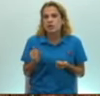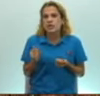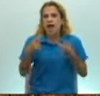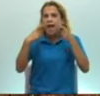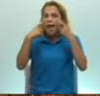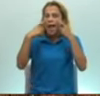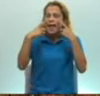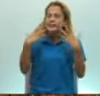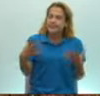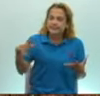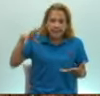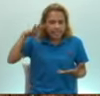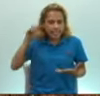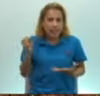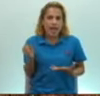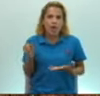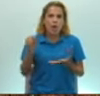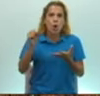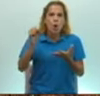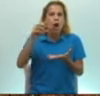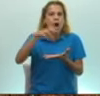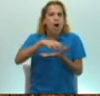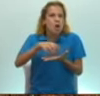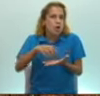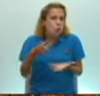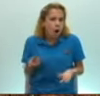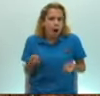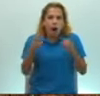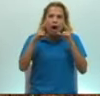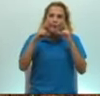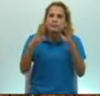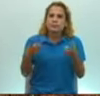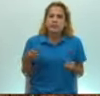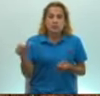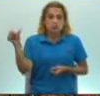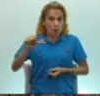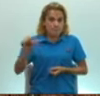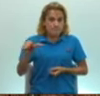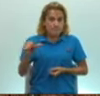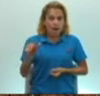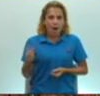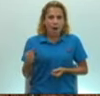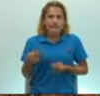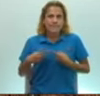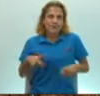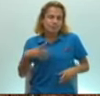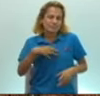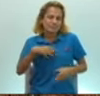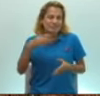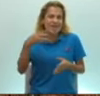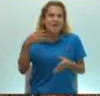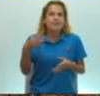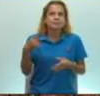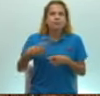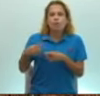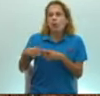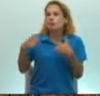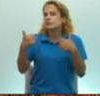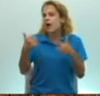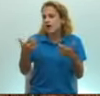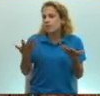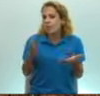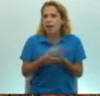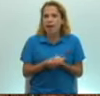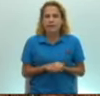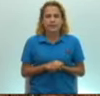hay que entenderlo en su contexto. Y en su contexto hay elementos negativos, pero hay visión política, hay un grupo de ideas que lo hacen ver de una manera